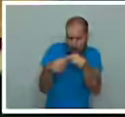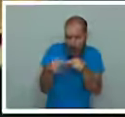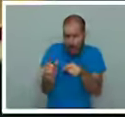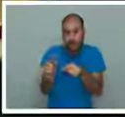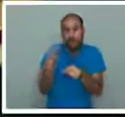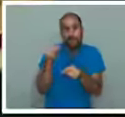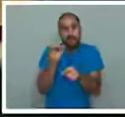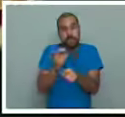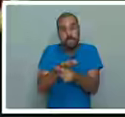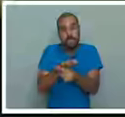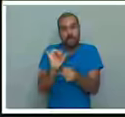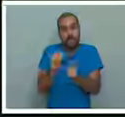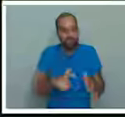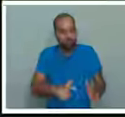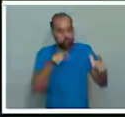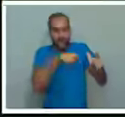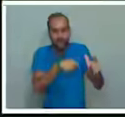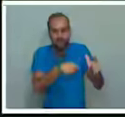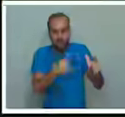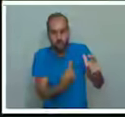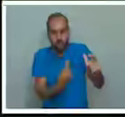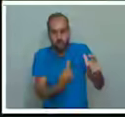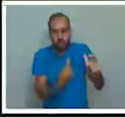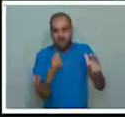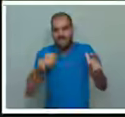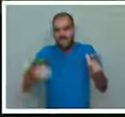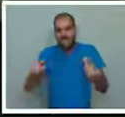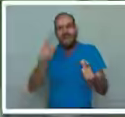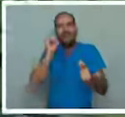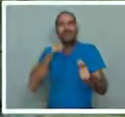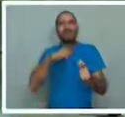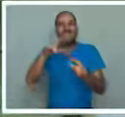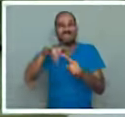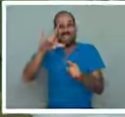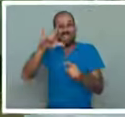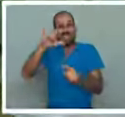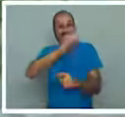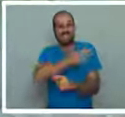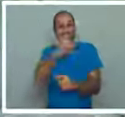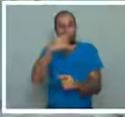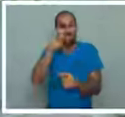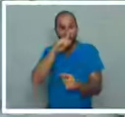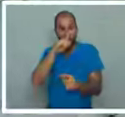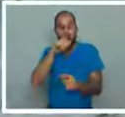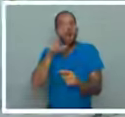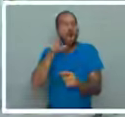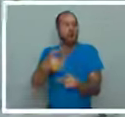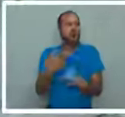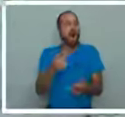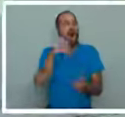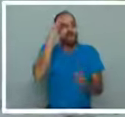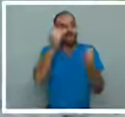y por último el cultivo debe estar a 17 días elena en tu caso cómo ha sido tu experiencia de trabajo en el simm agente